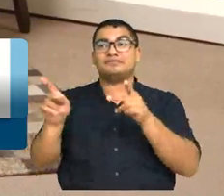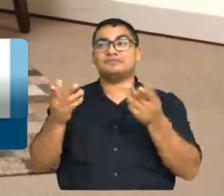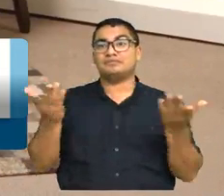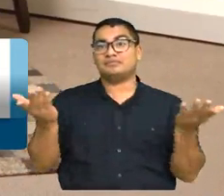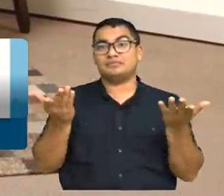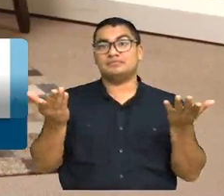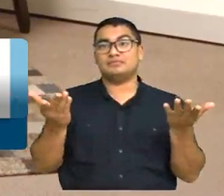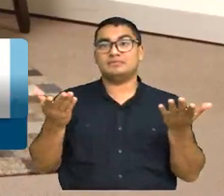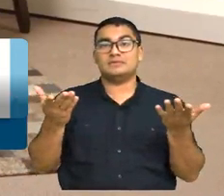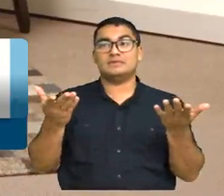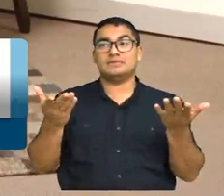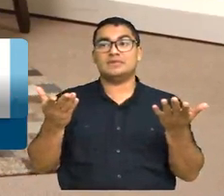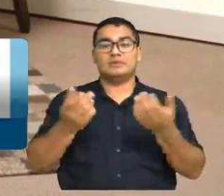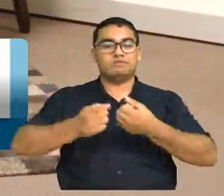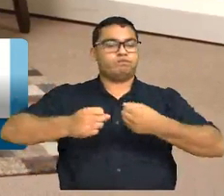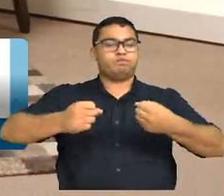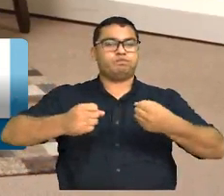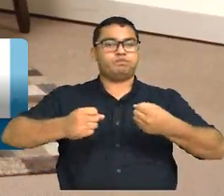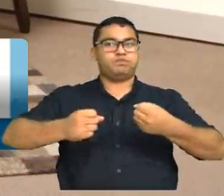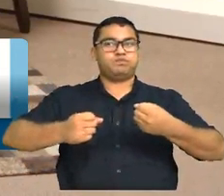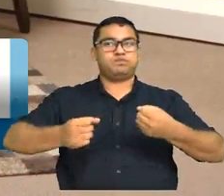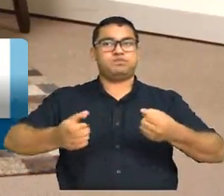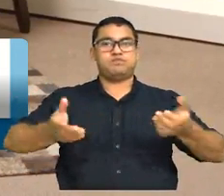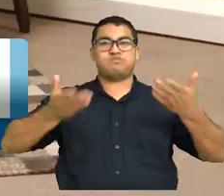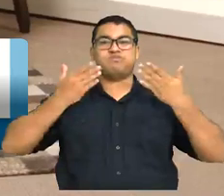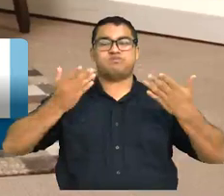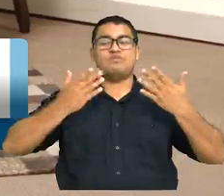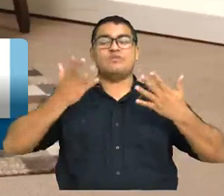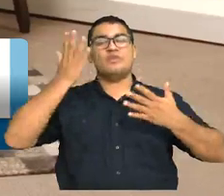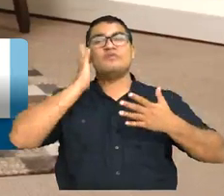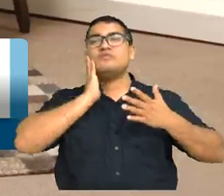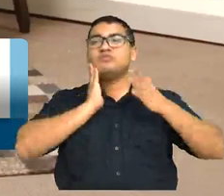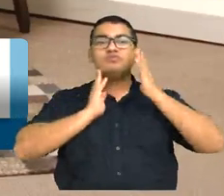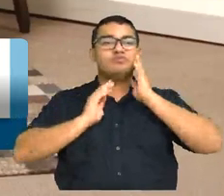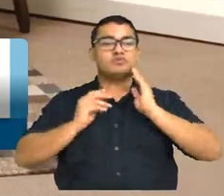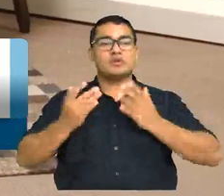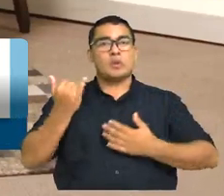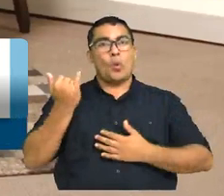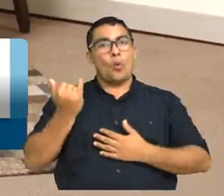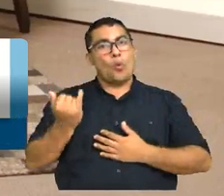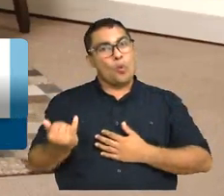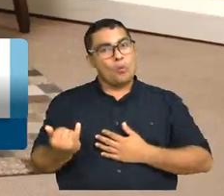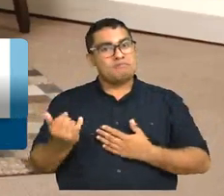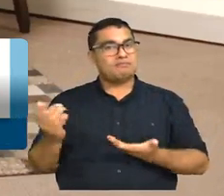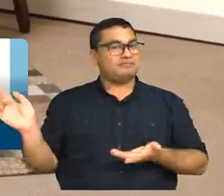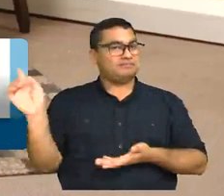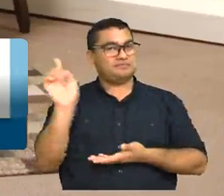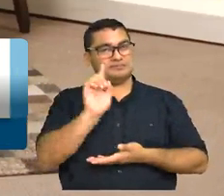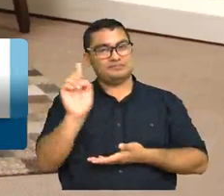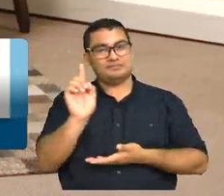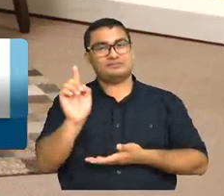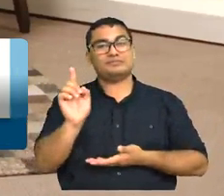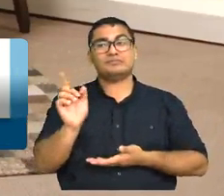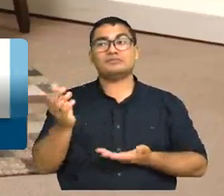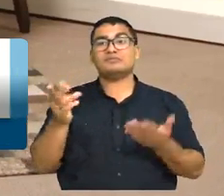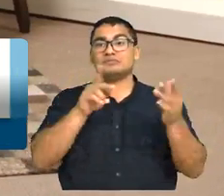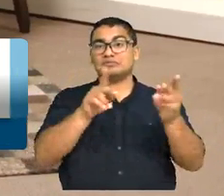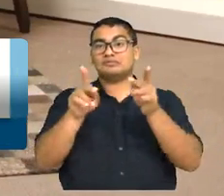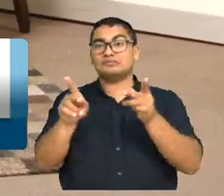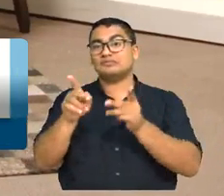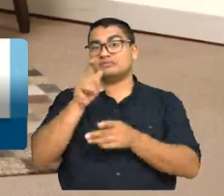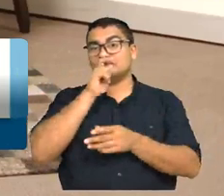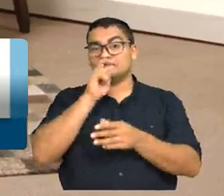es deshidratarse para disminuir el volumen de agua corporal rápidamente. ¿Eso para qué? Eso es para lo que utilizan la ropa